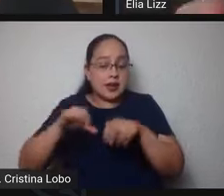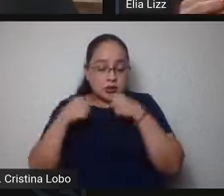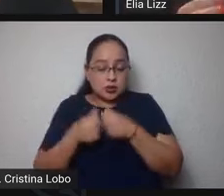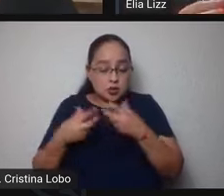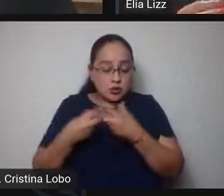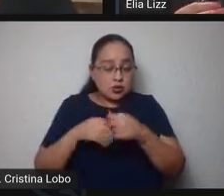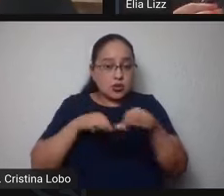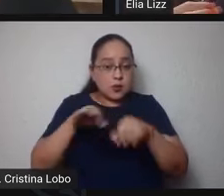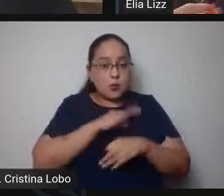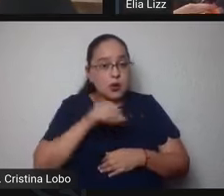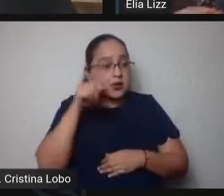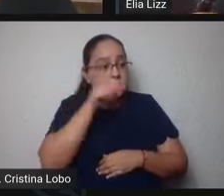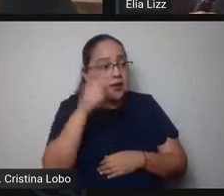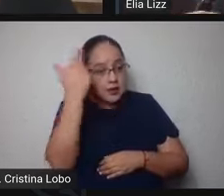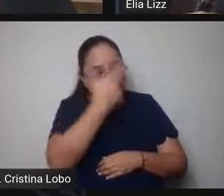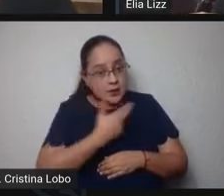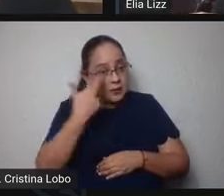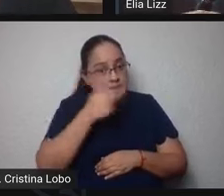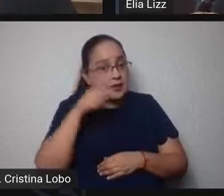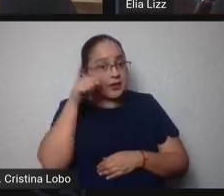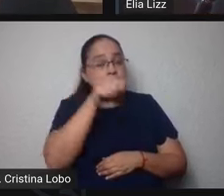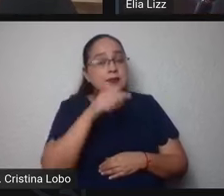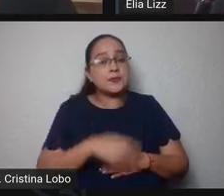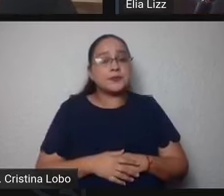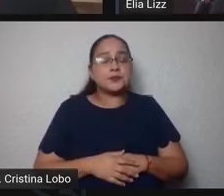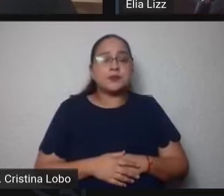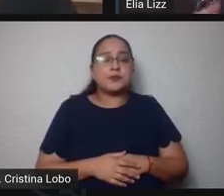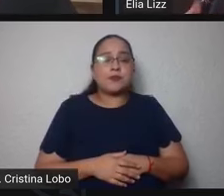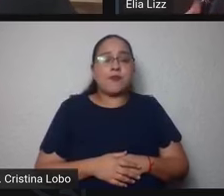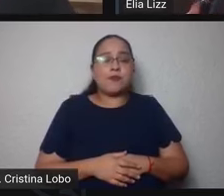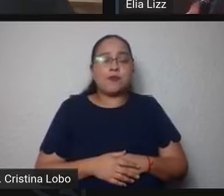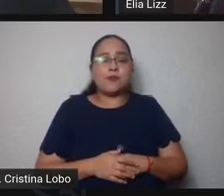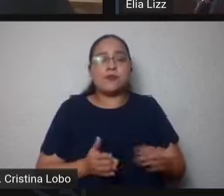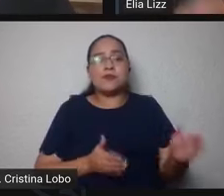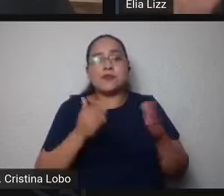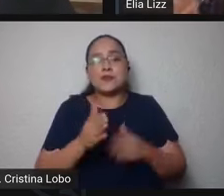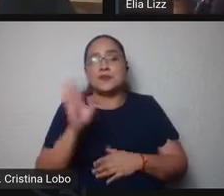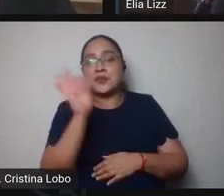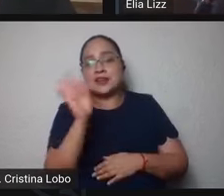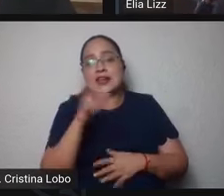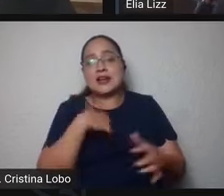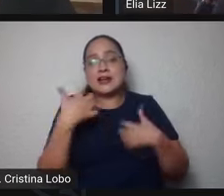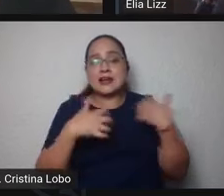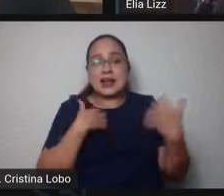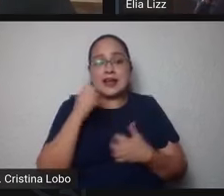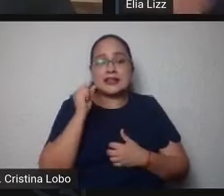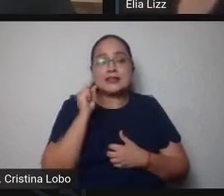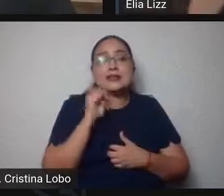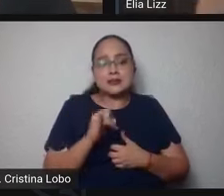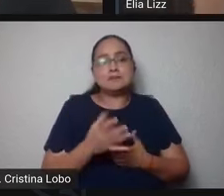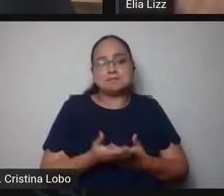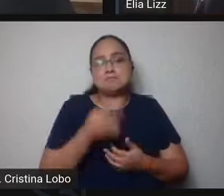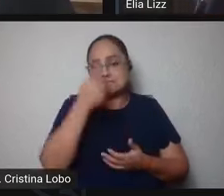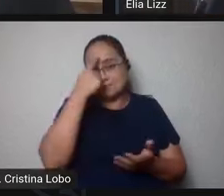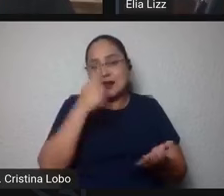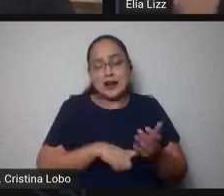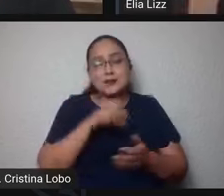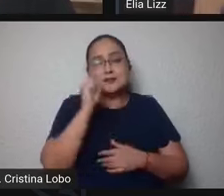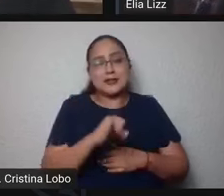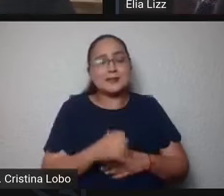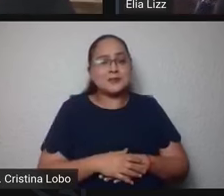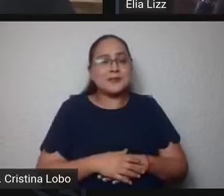pueden revisar esta parte por ahí. Ahora, supongo que el mal humor, pues yo creo que sí. Pues si lo vemos desde